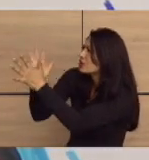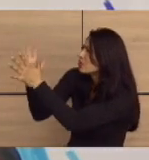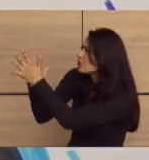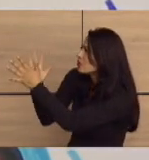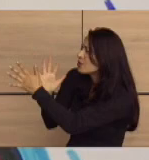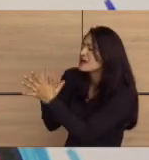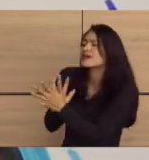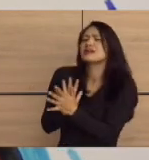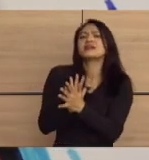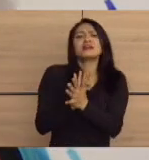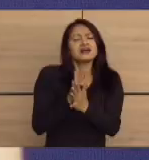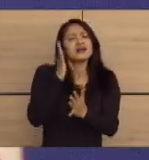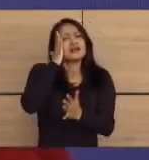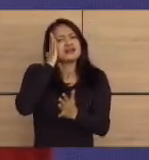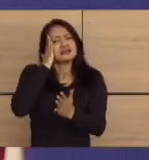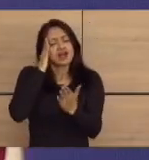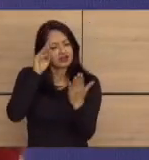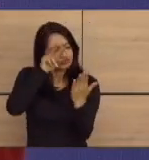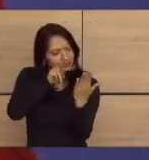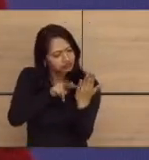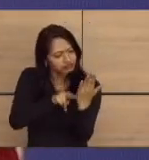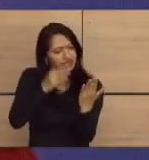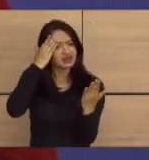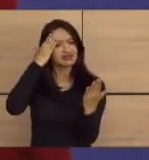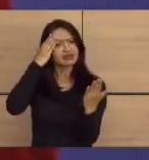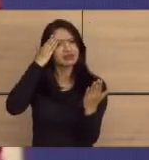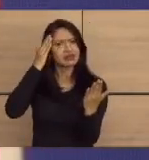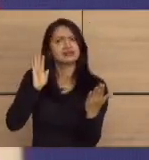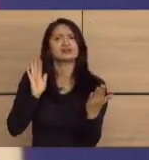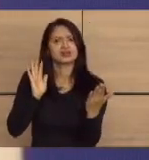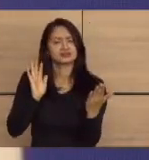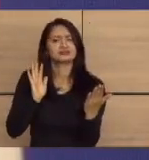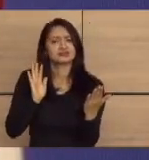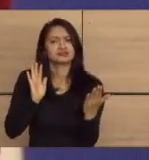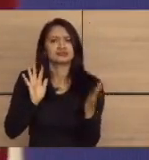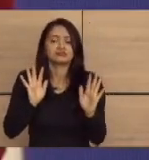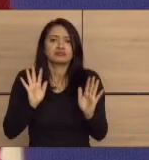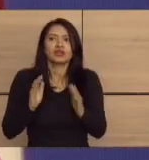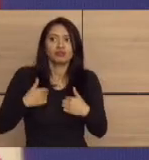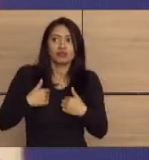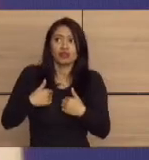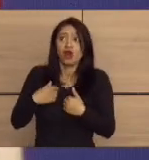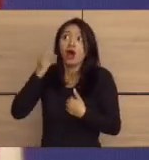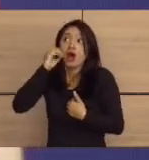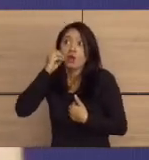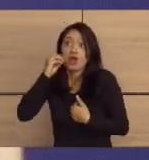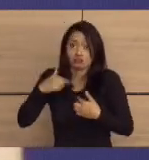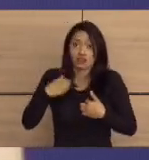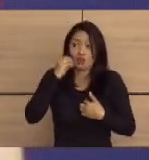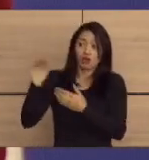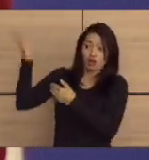fuentes situarlas en el momento. No es que yo vaya a legitimar la verdad de mis abuelos, es la verdad de